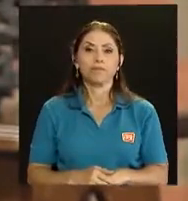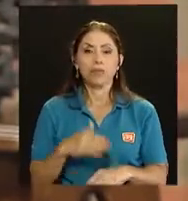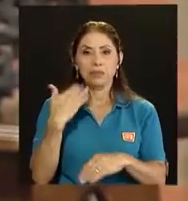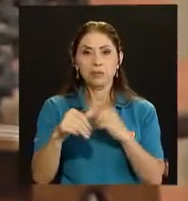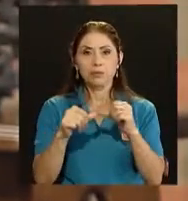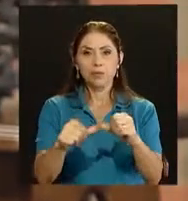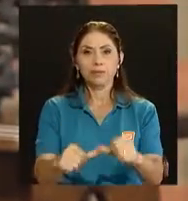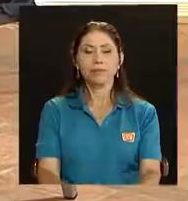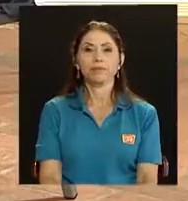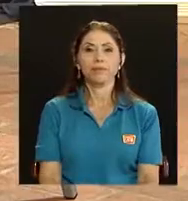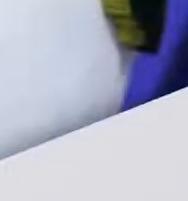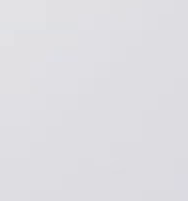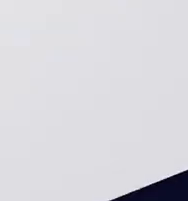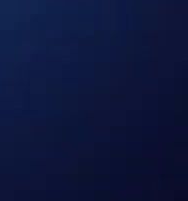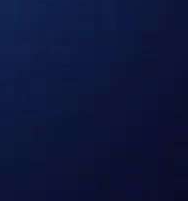Regresamos.